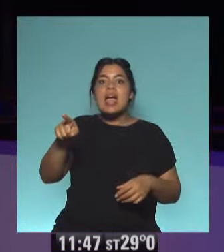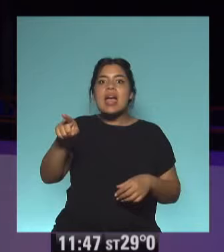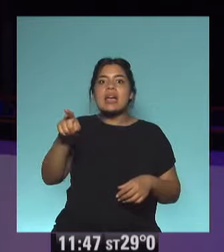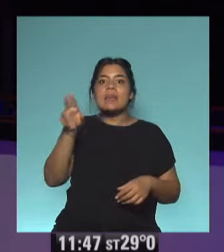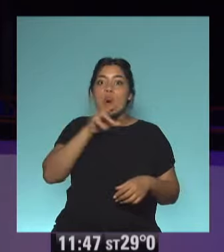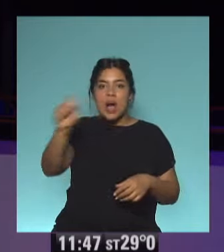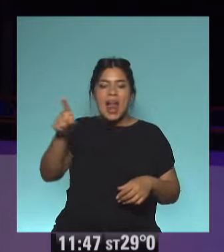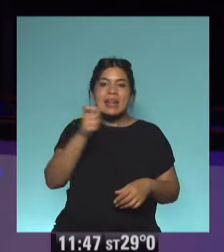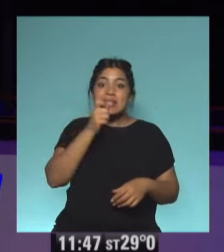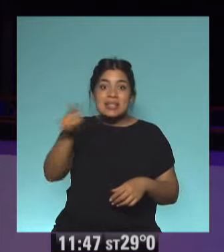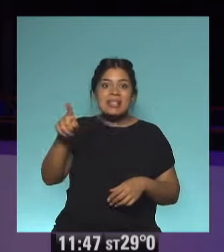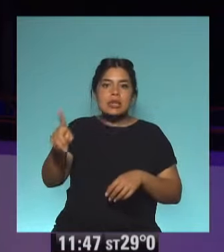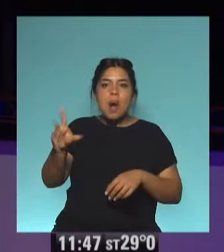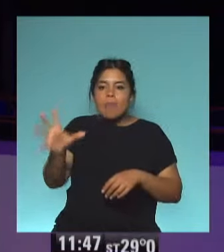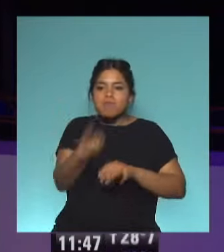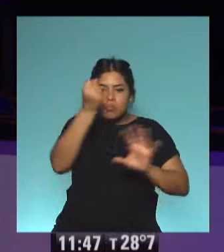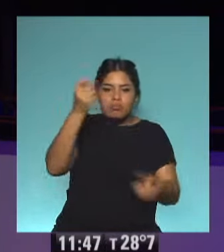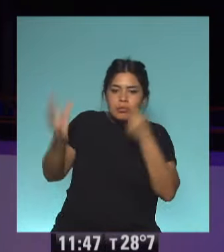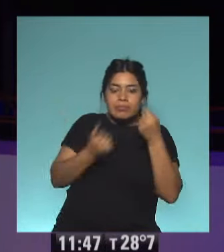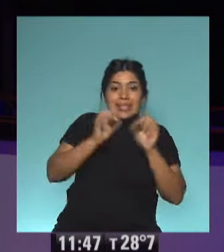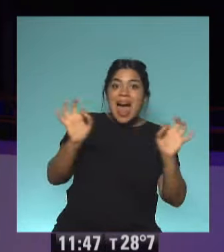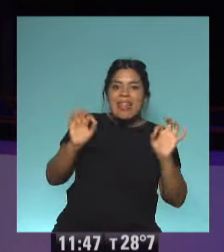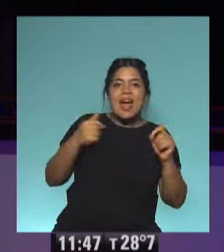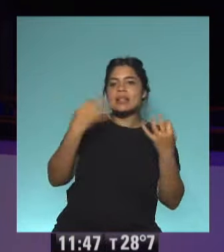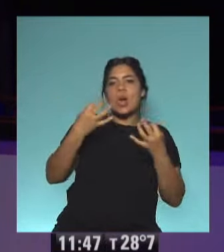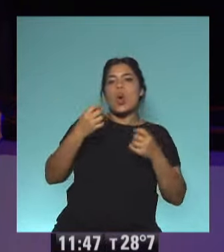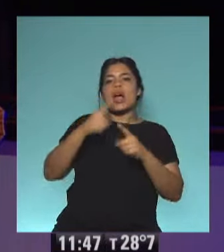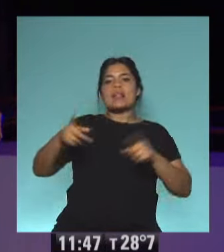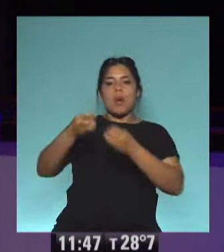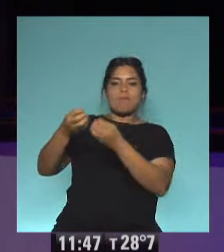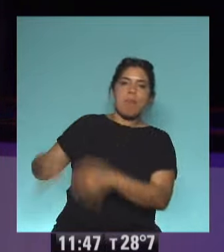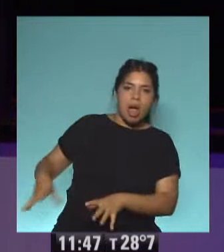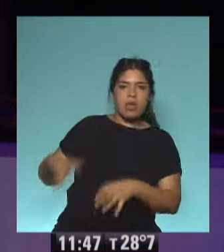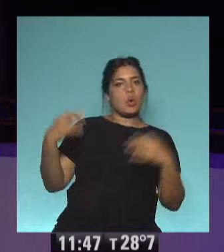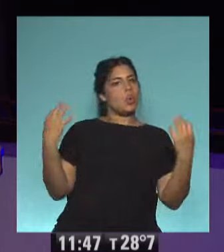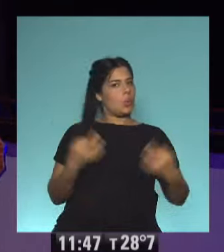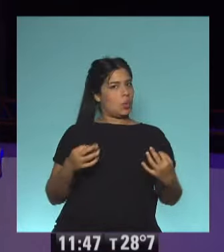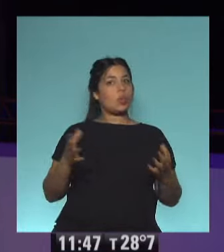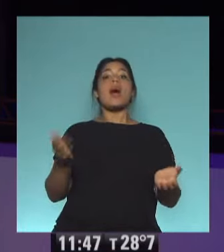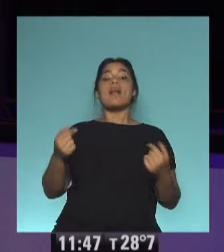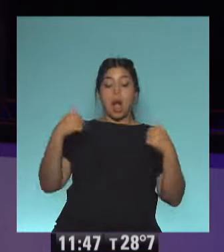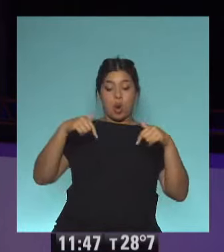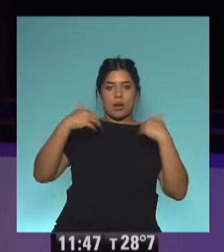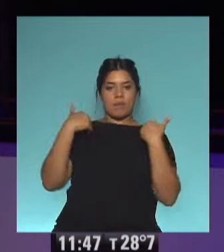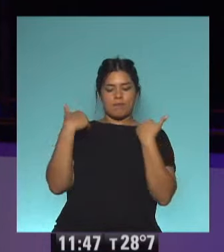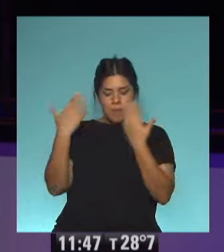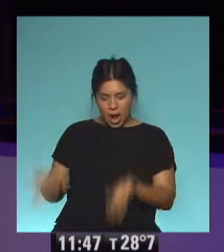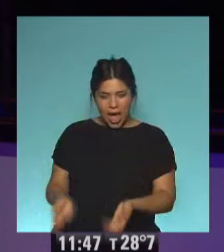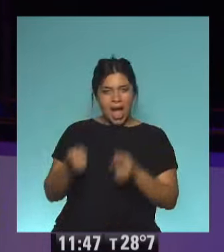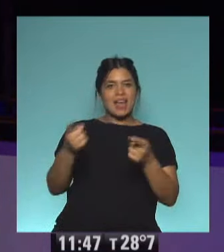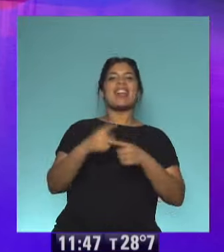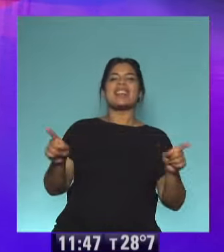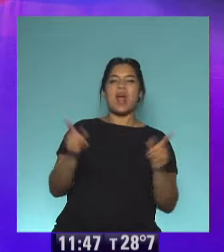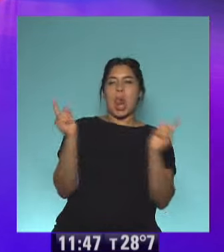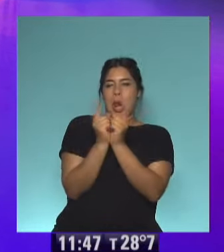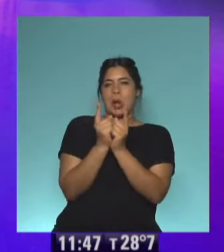jovencita, de ir a recopilar la música, uh-huh, con su mochila, un héroe. Así que en homenaje a Leda, cantamos un pedacito. Claro